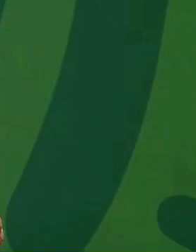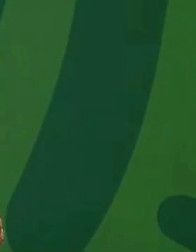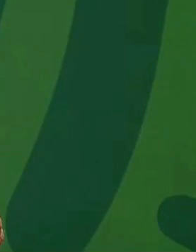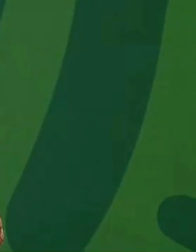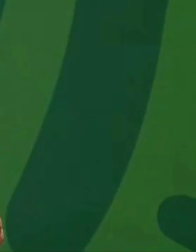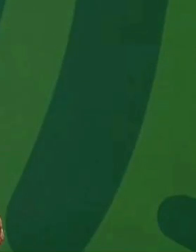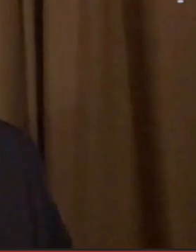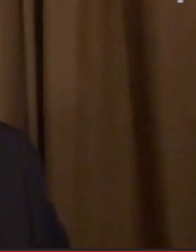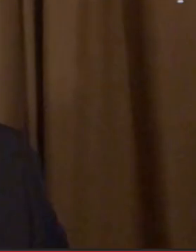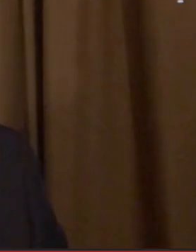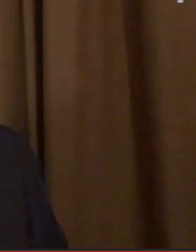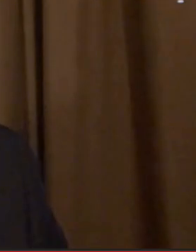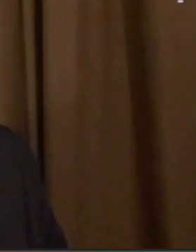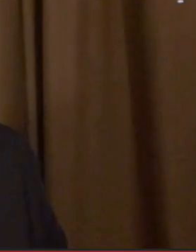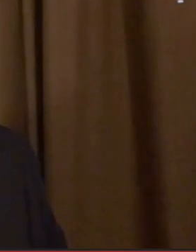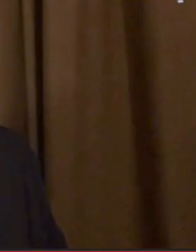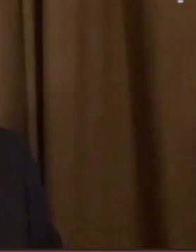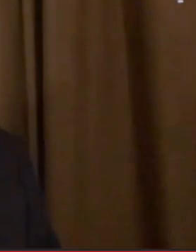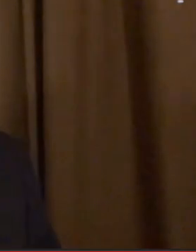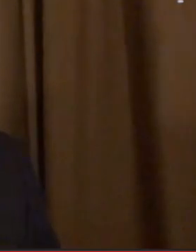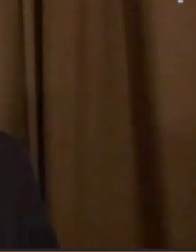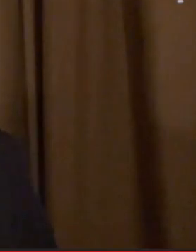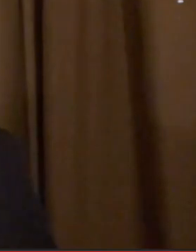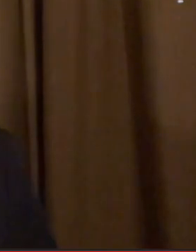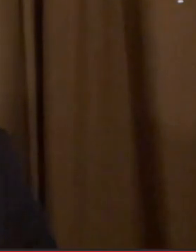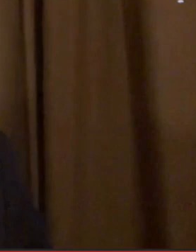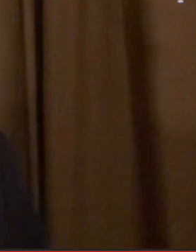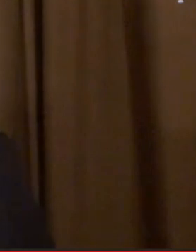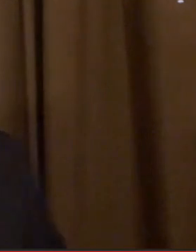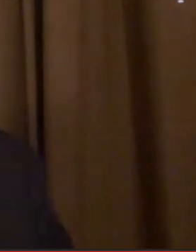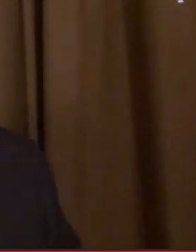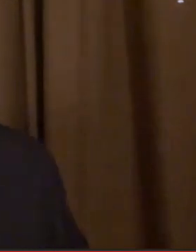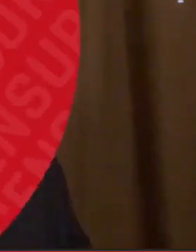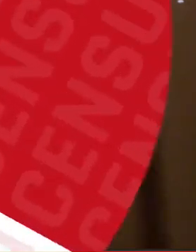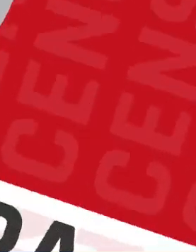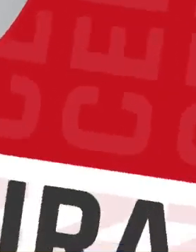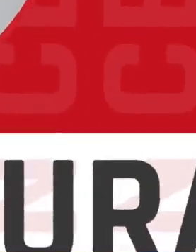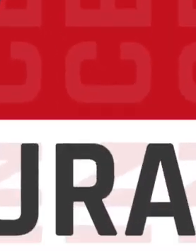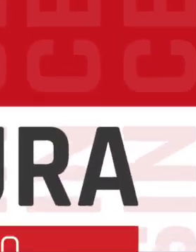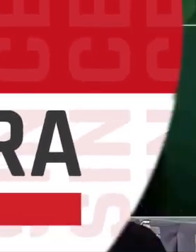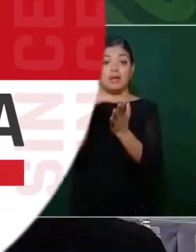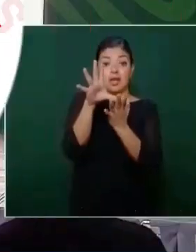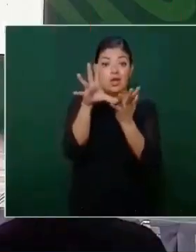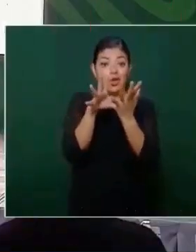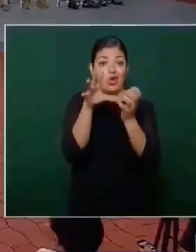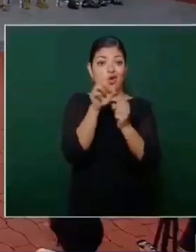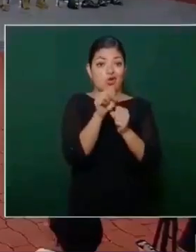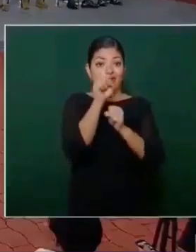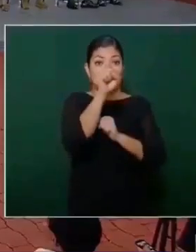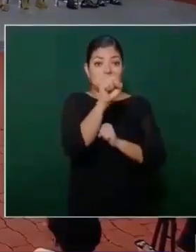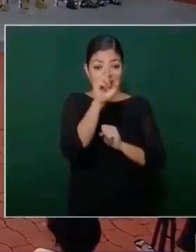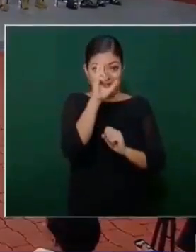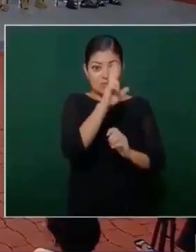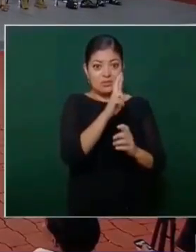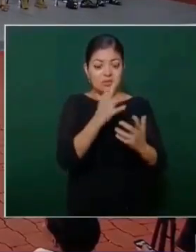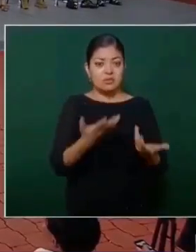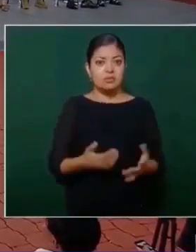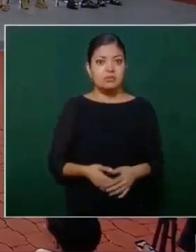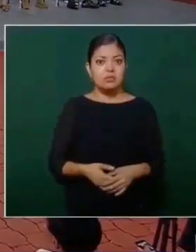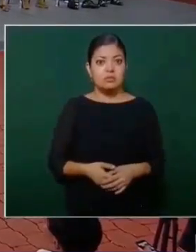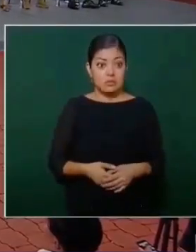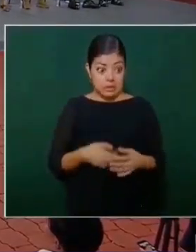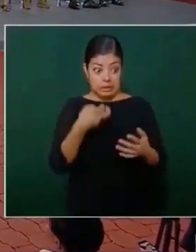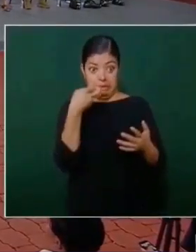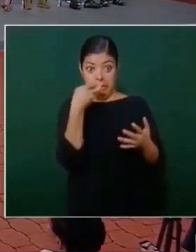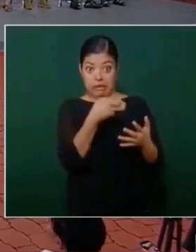privadas extranjeras. Así lo dijo el presidente en Puerto Vallarta. ¿Saben? Esto